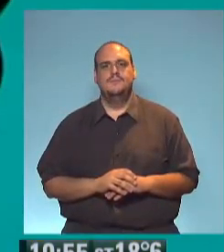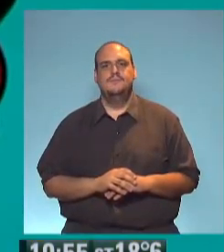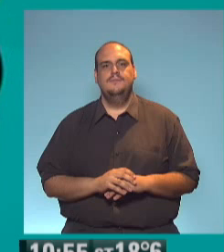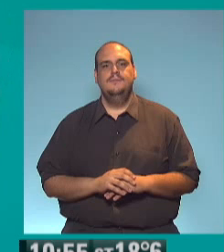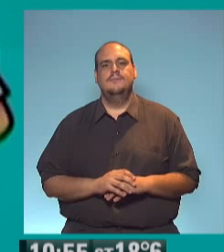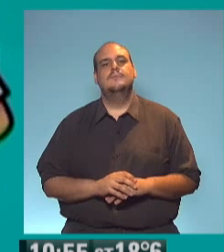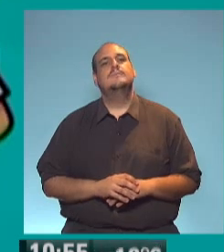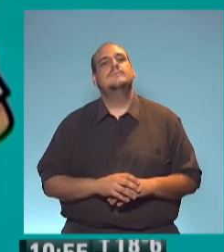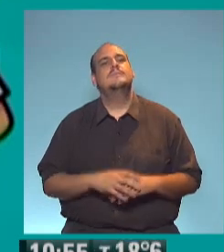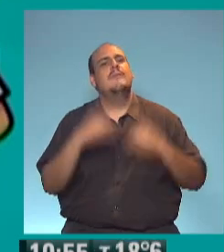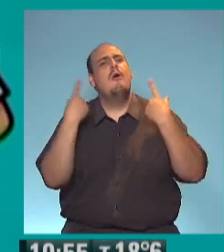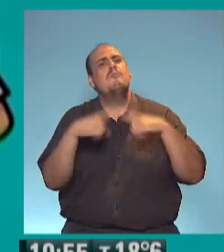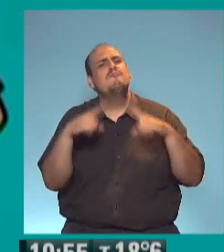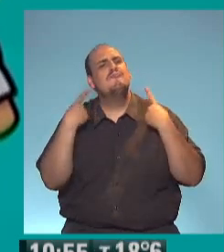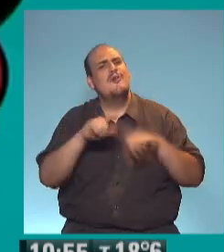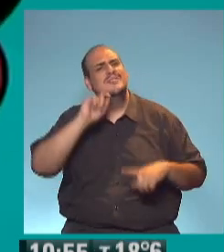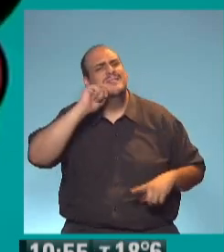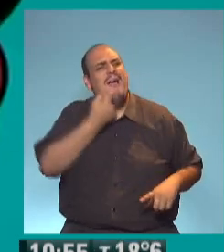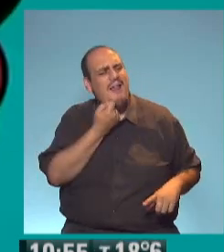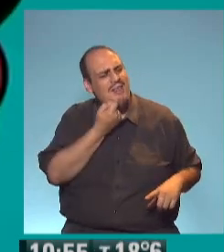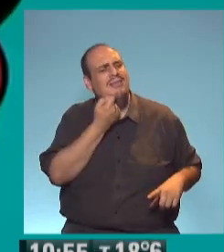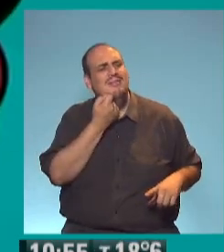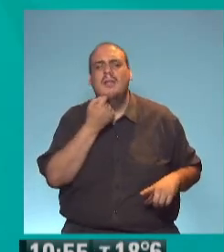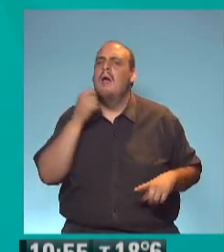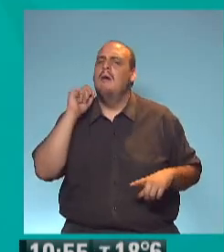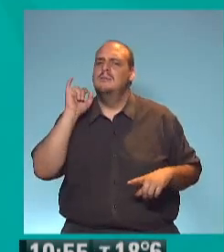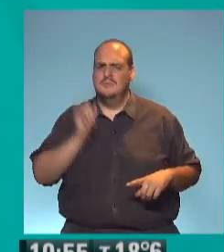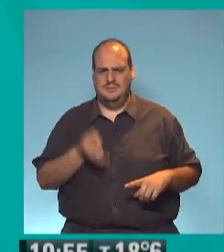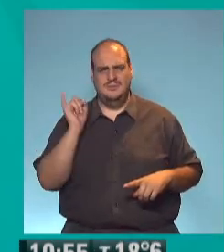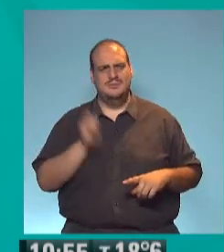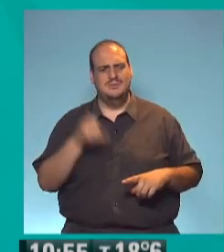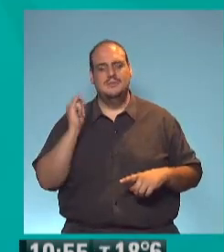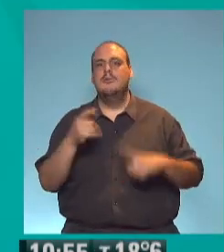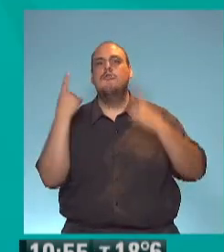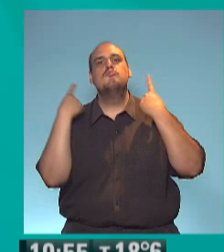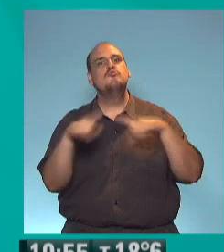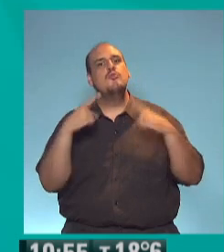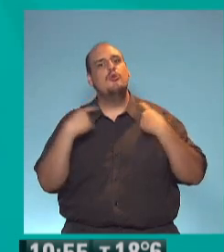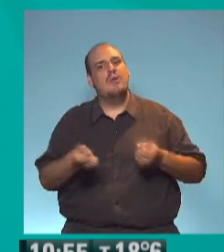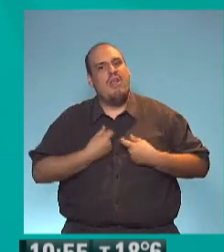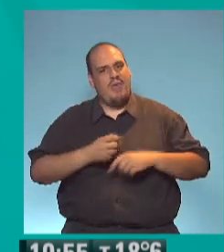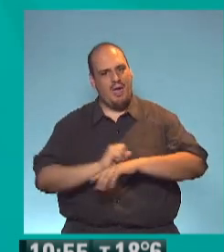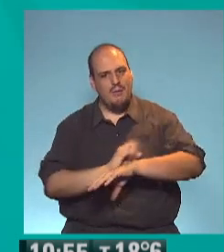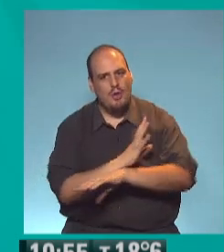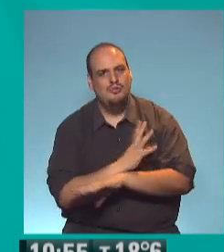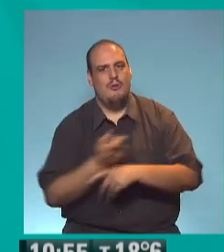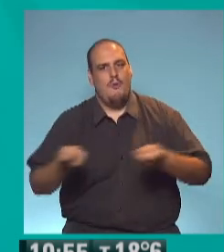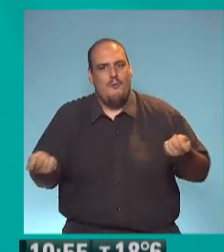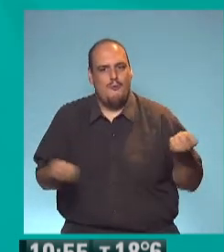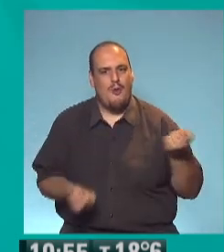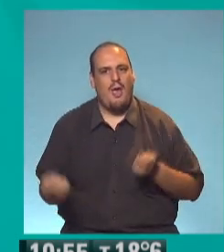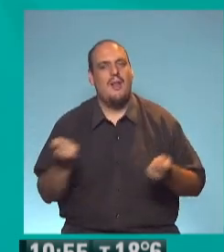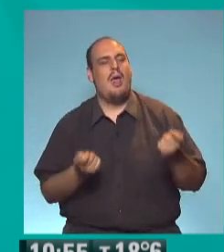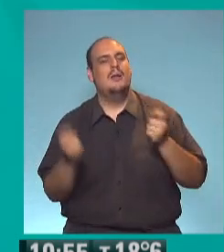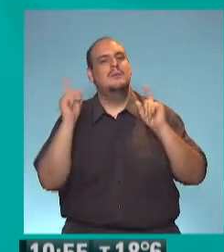¡Qué linda que es la música, Mercedes Sosa! Sí, samba. La música nos permite emocionarnos, bailar y hablar de